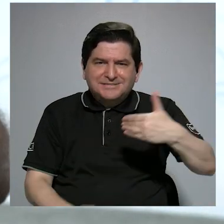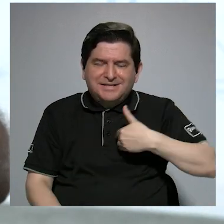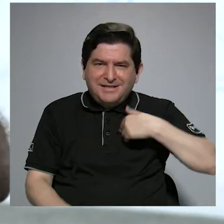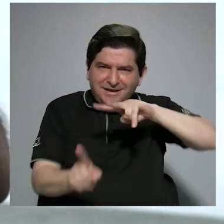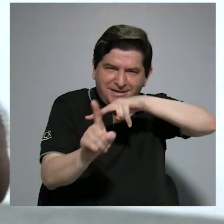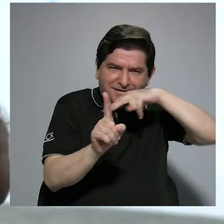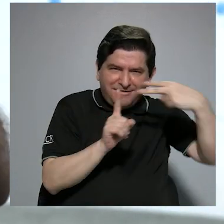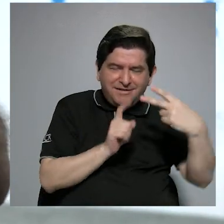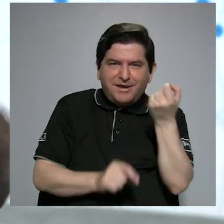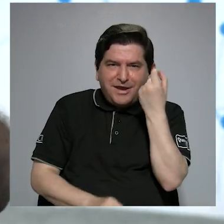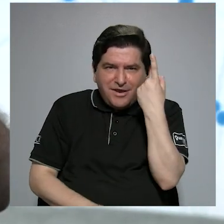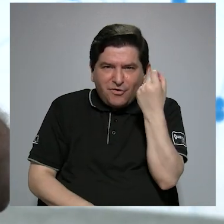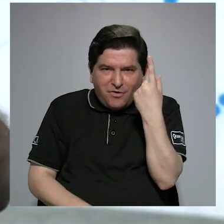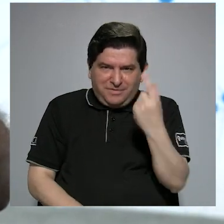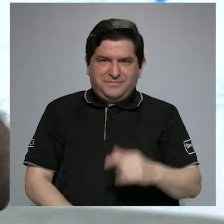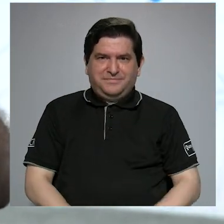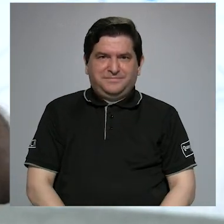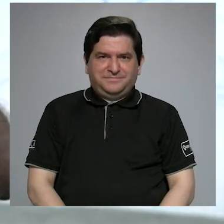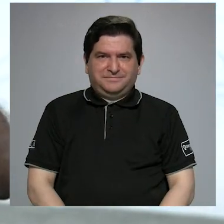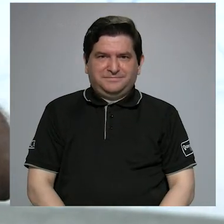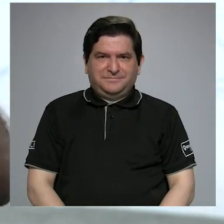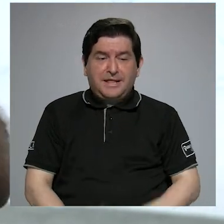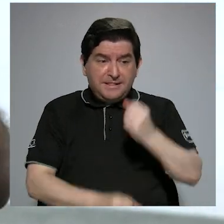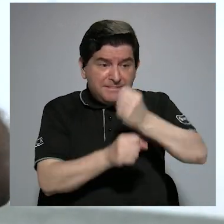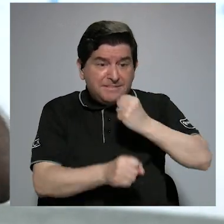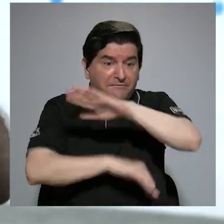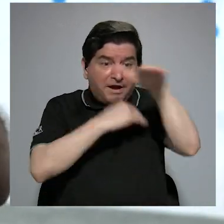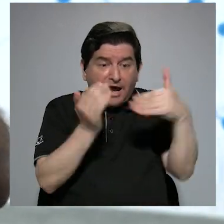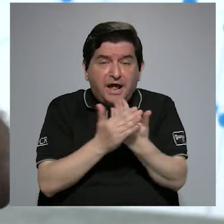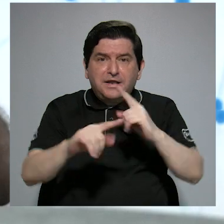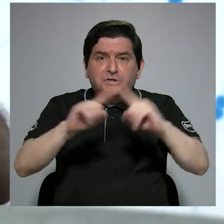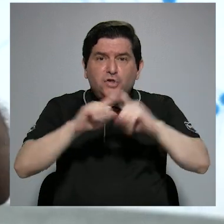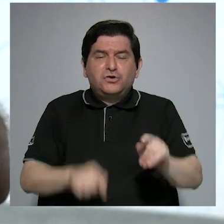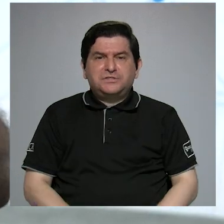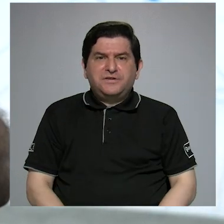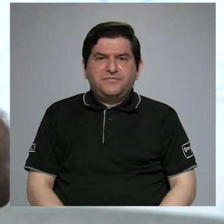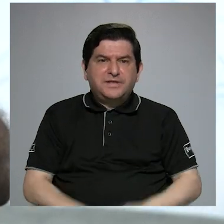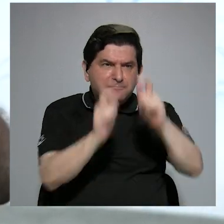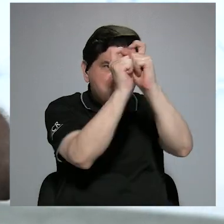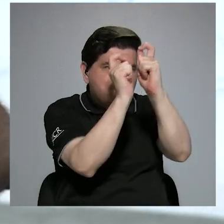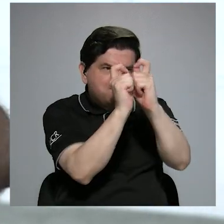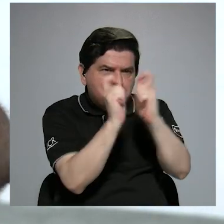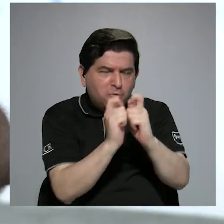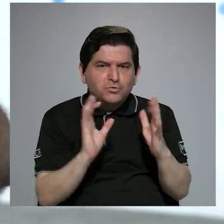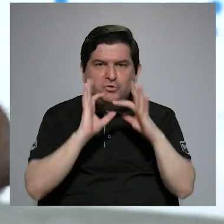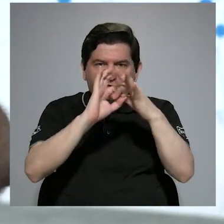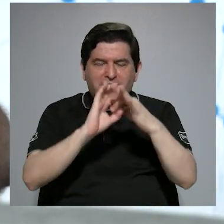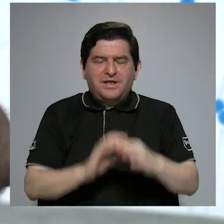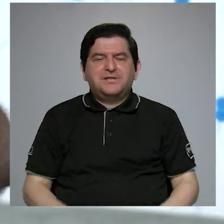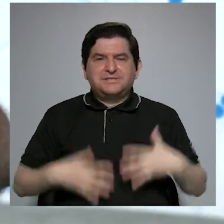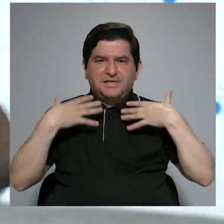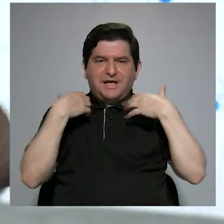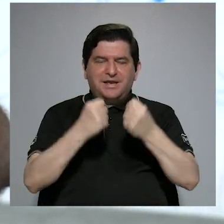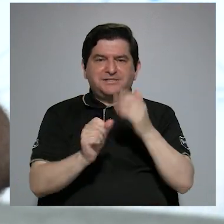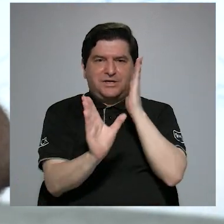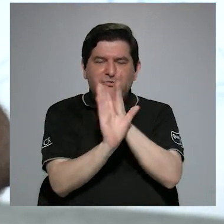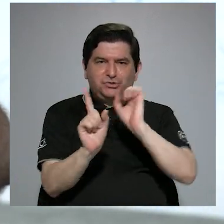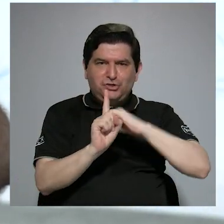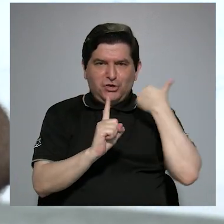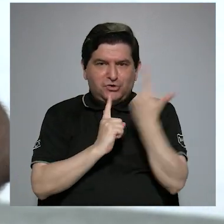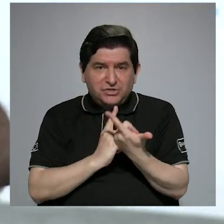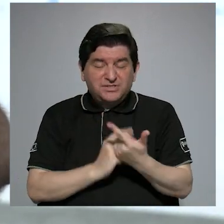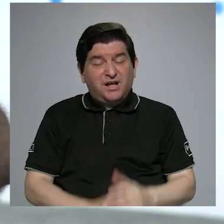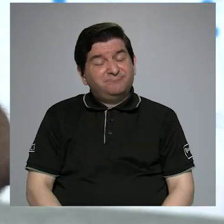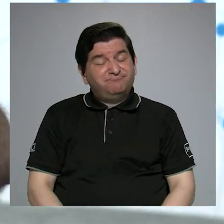esa visión y comprendamos que tenemos que trabajar en todos esos determinantes también de la salud psicosociales,